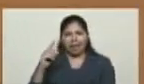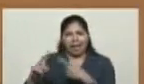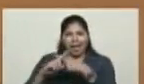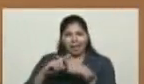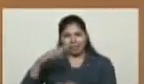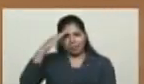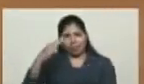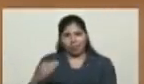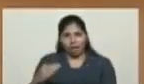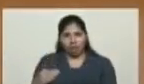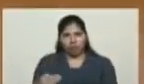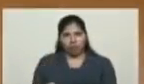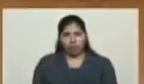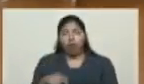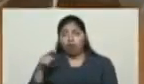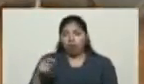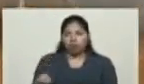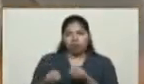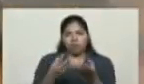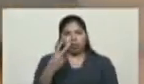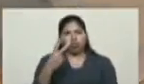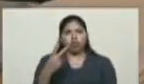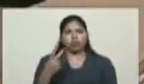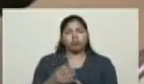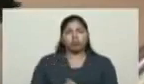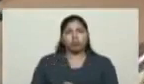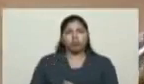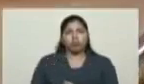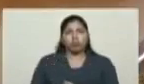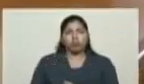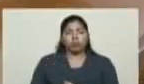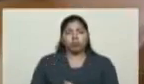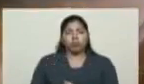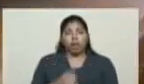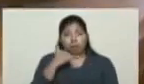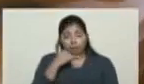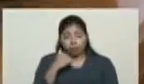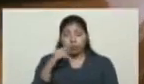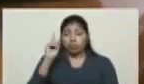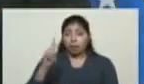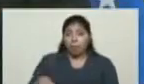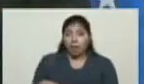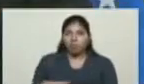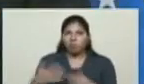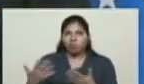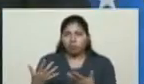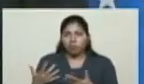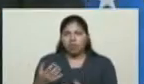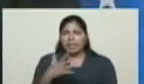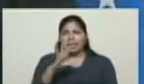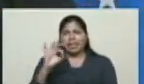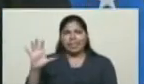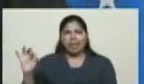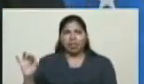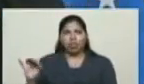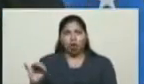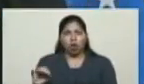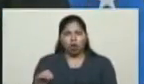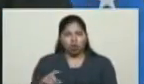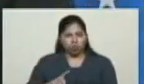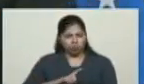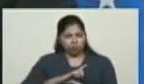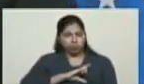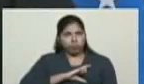enviados a Colombia, y 500 brazaletes con el impreso OC, que